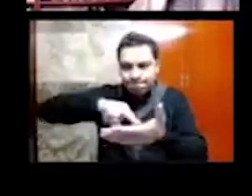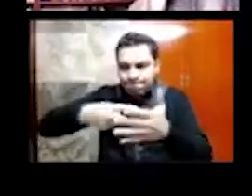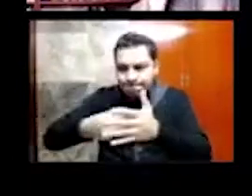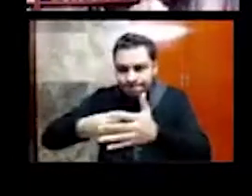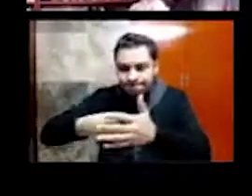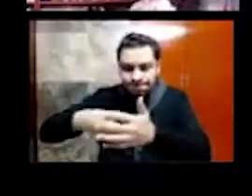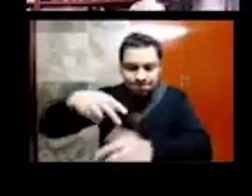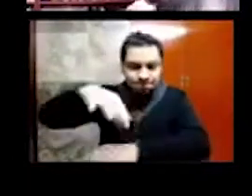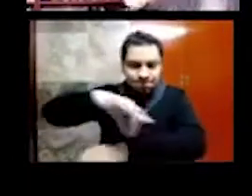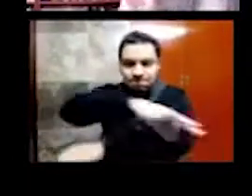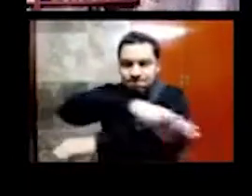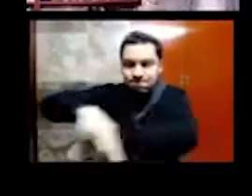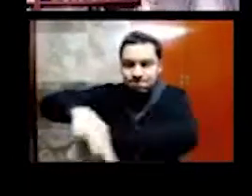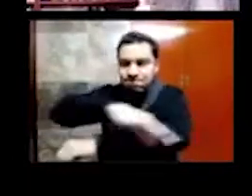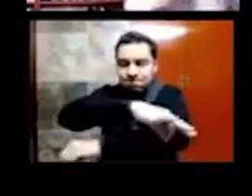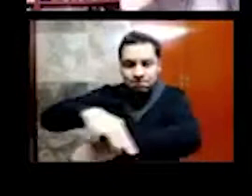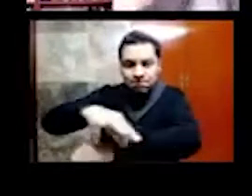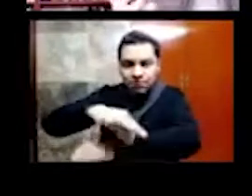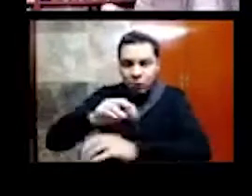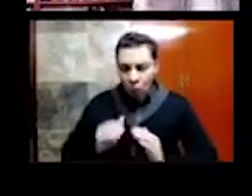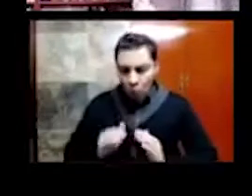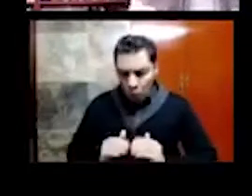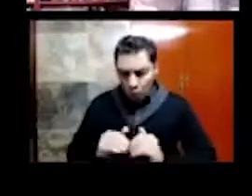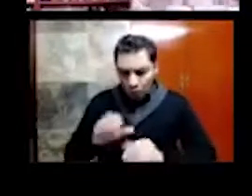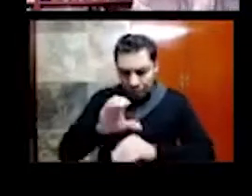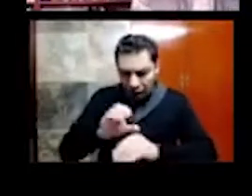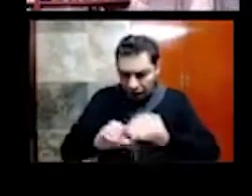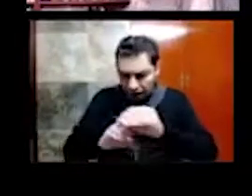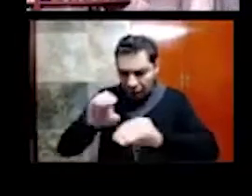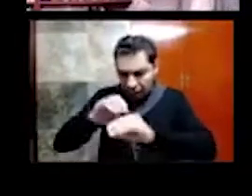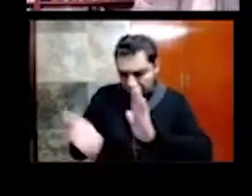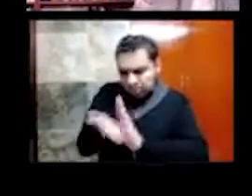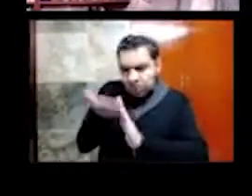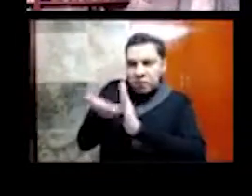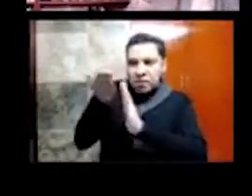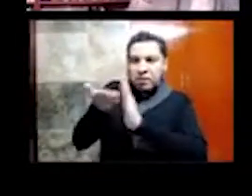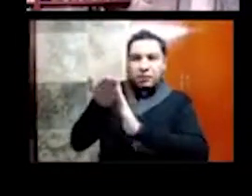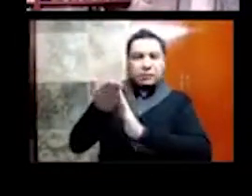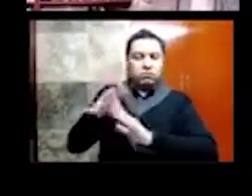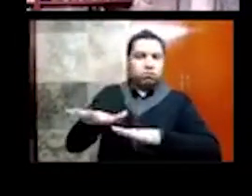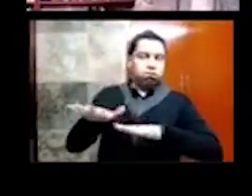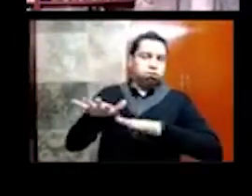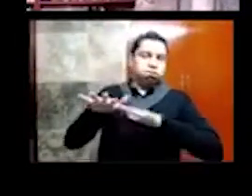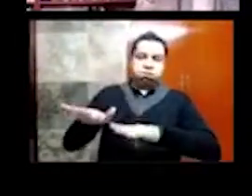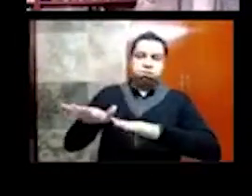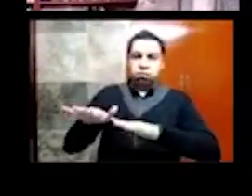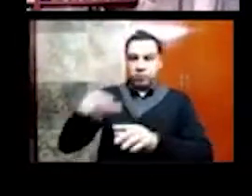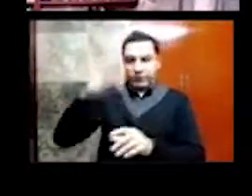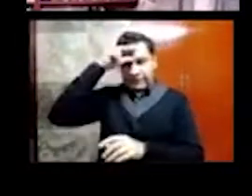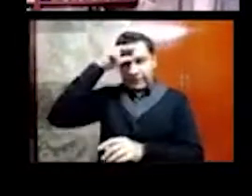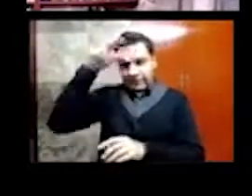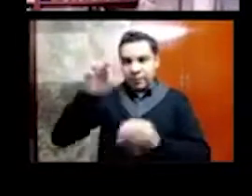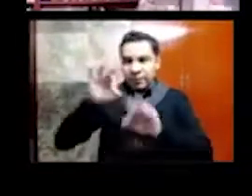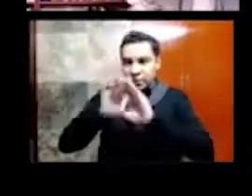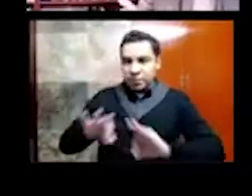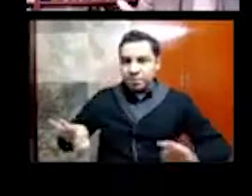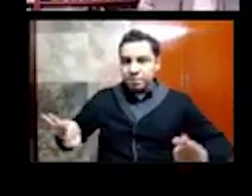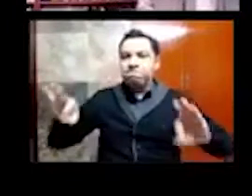el horizonte, ¿no?, está presidido, está dominado por la fachada frontal de la Pirámide del Sol, con